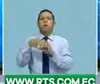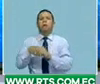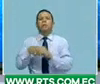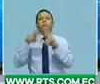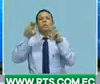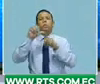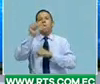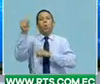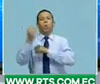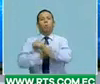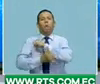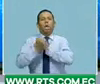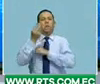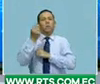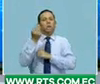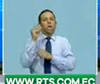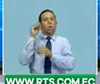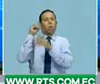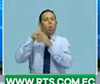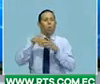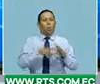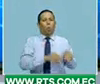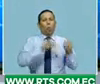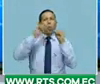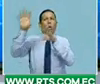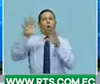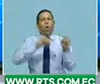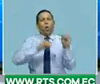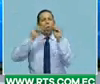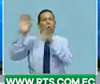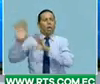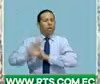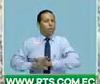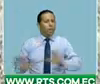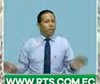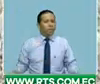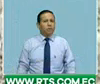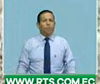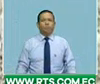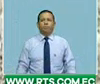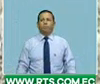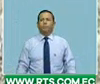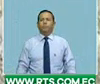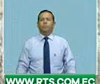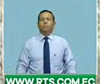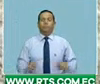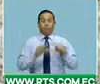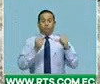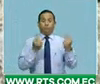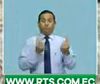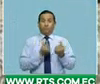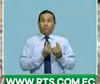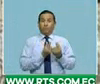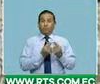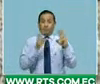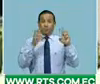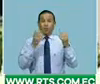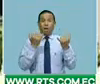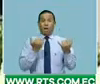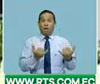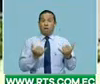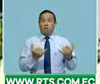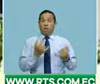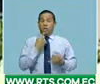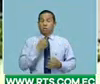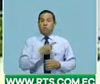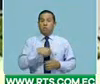trataría de una herencia que se transformó en $3. Los integrantes del movimiento Ahora anunciaron que